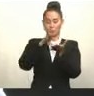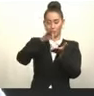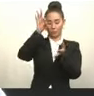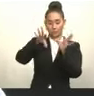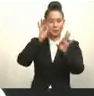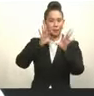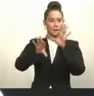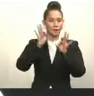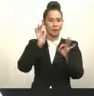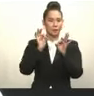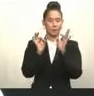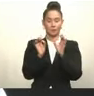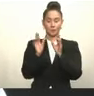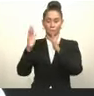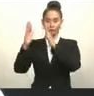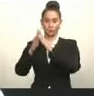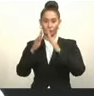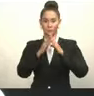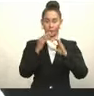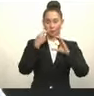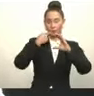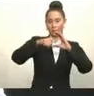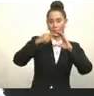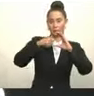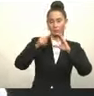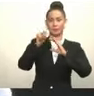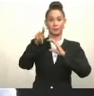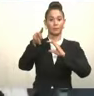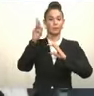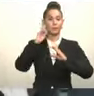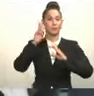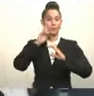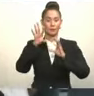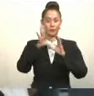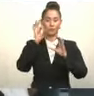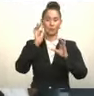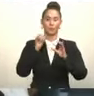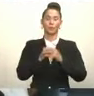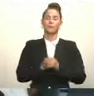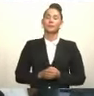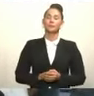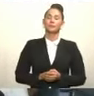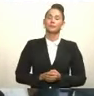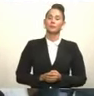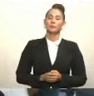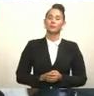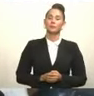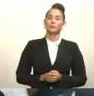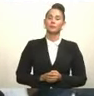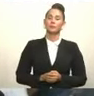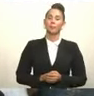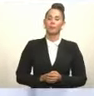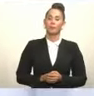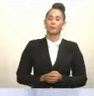para ser transmitidos por internet, televisión y radio. ante la necesidad de maestras y de